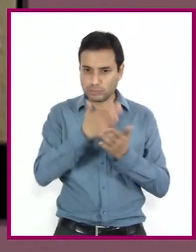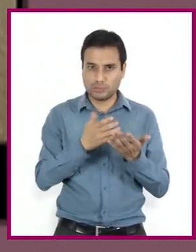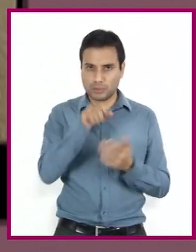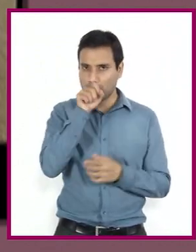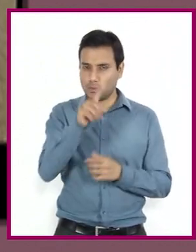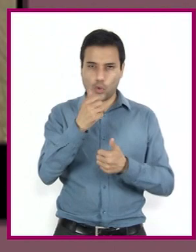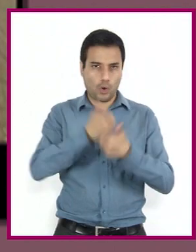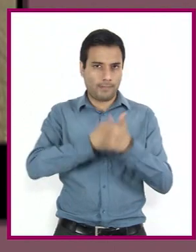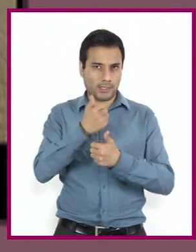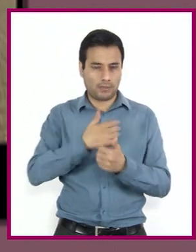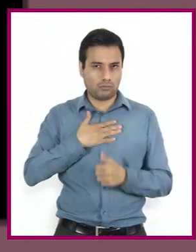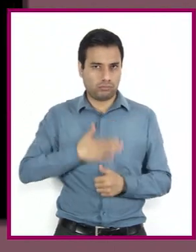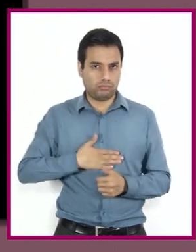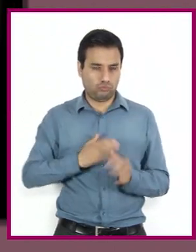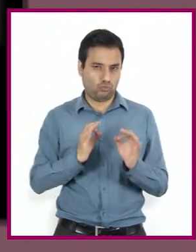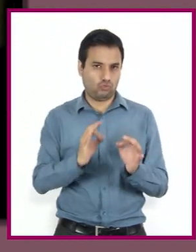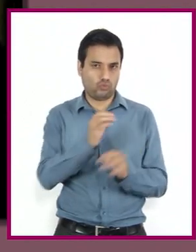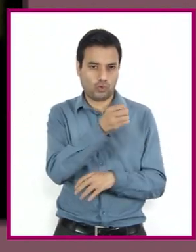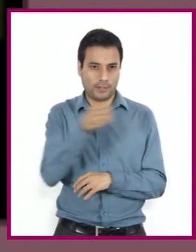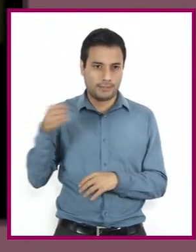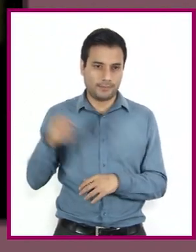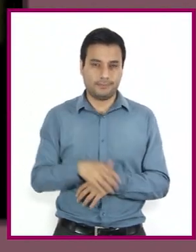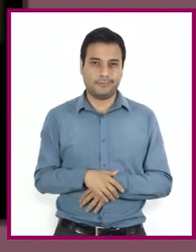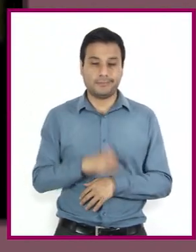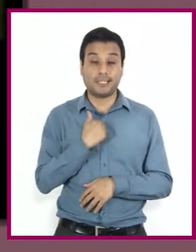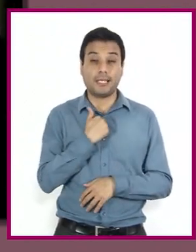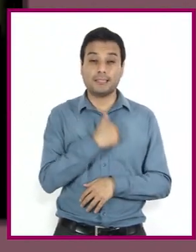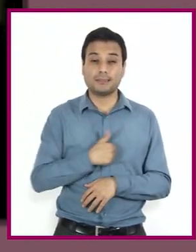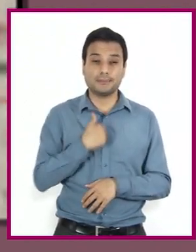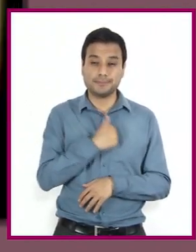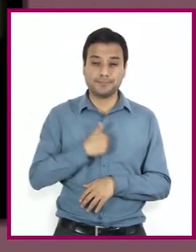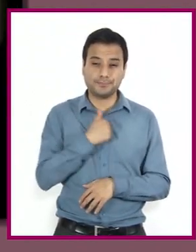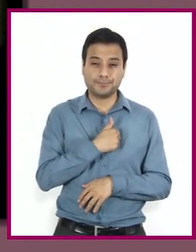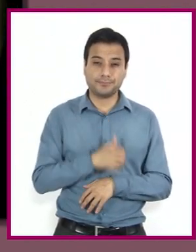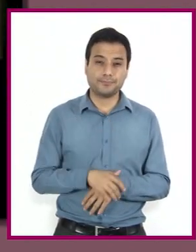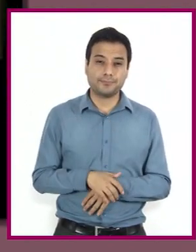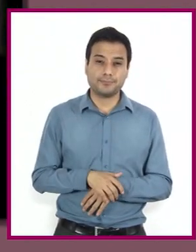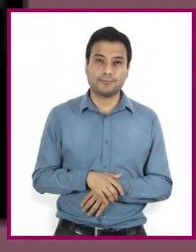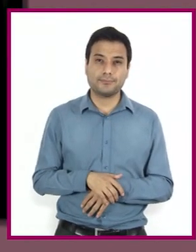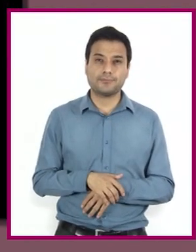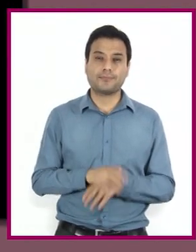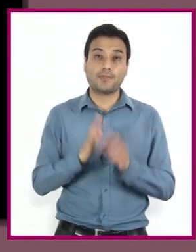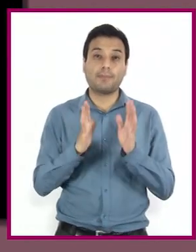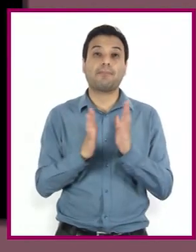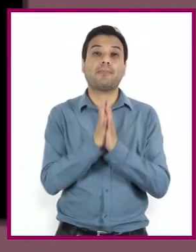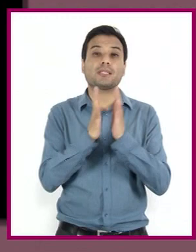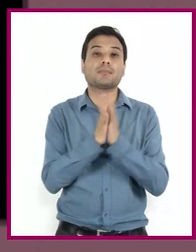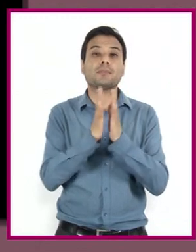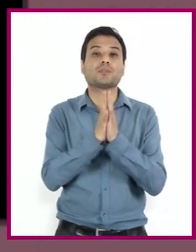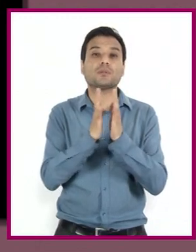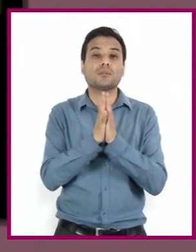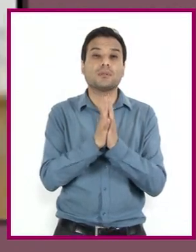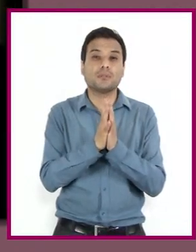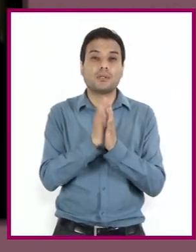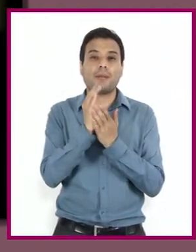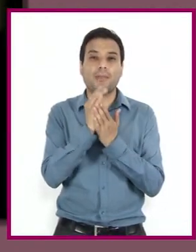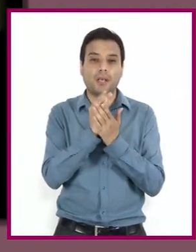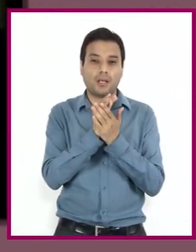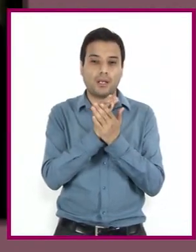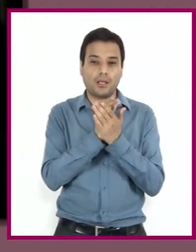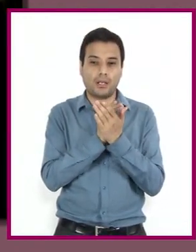institucional, pacífica, ordenada. Por desgracia, la participación viene decreciendo. No tengo aquí